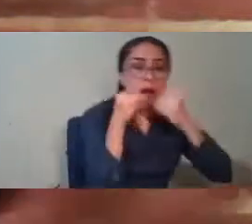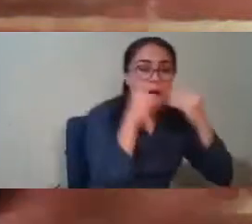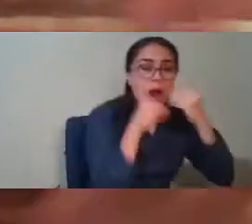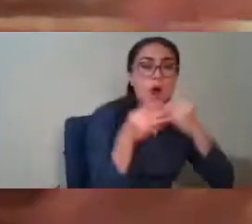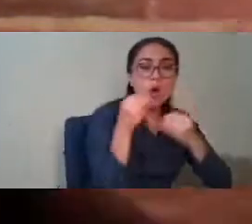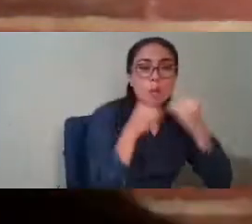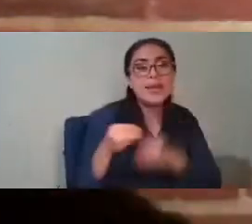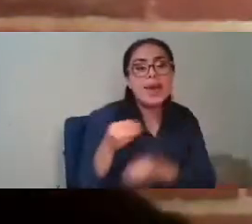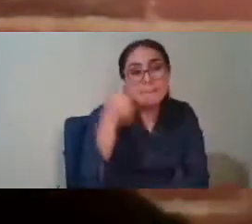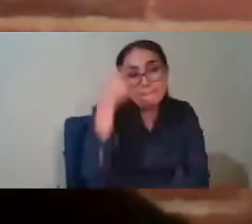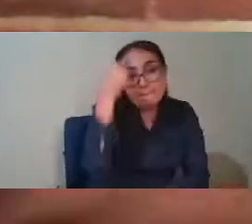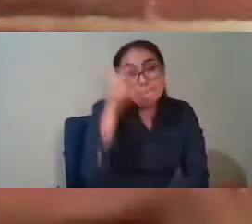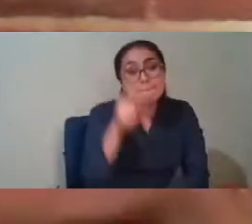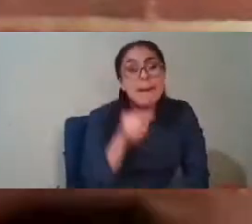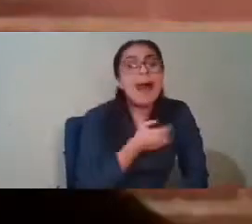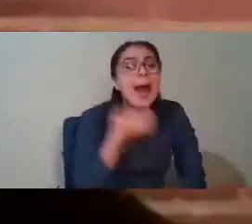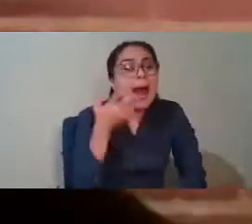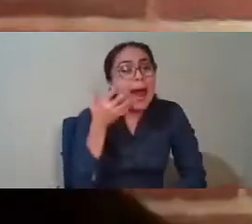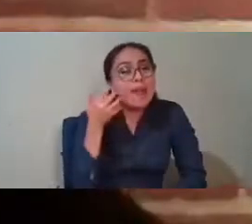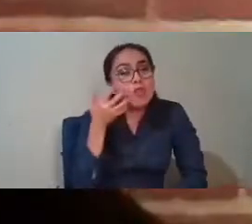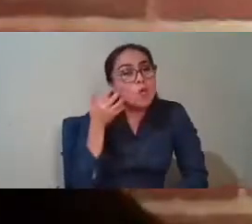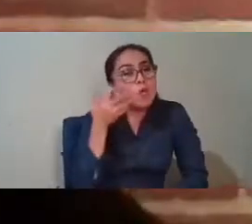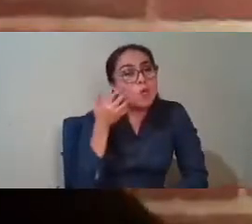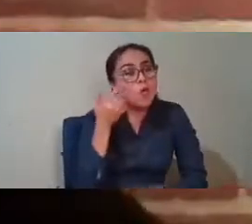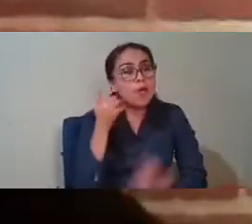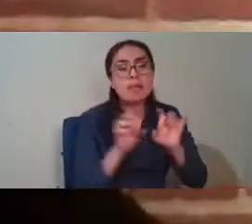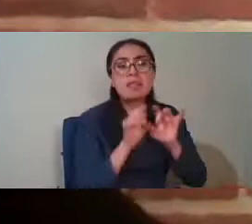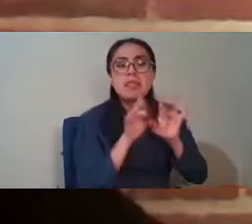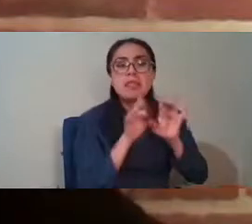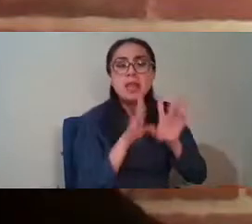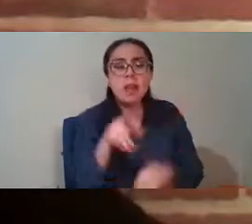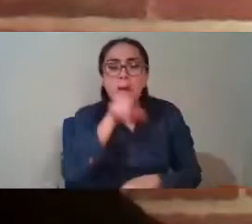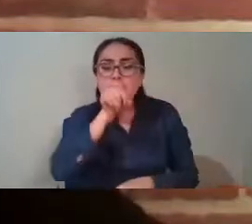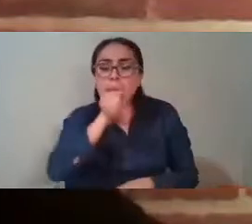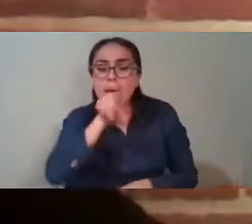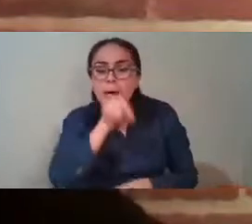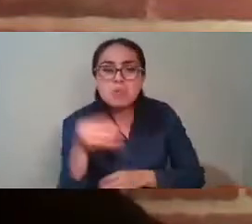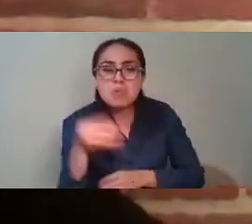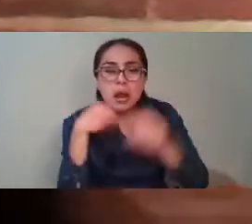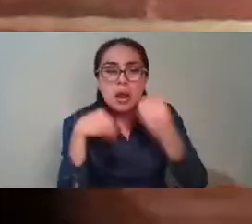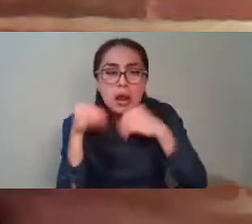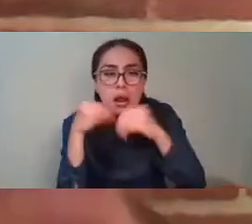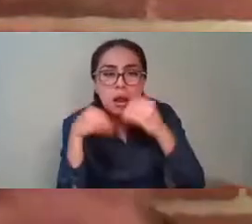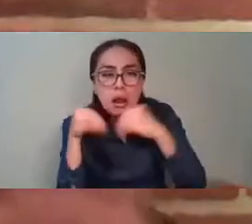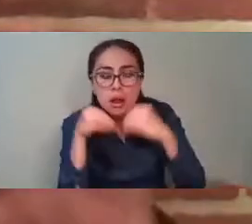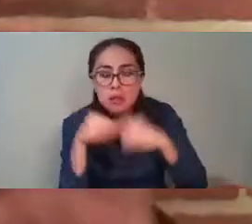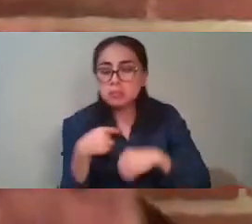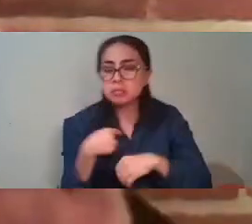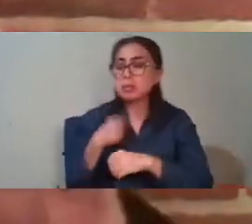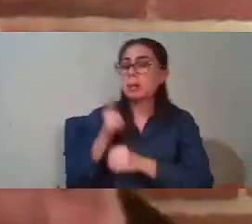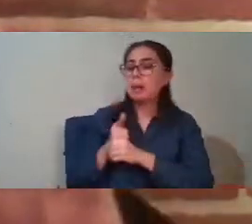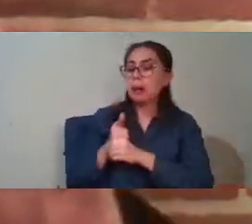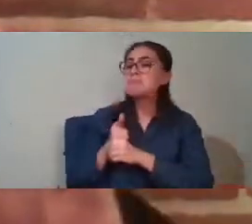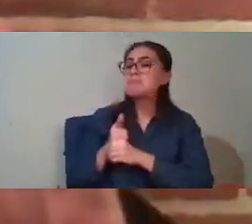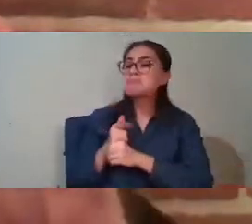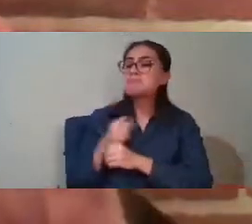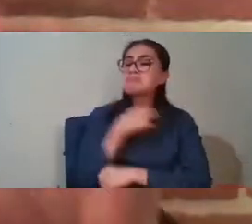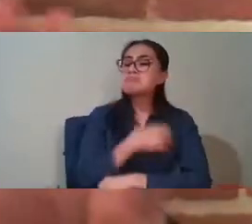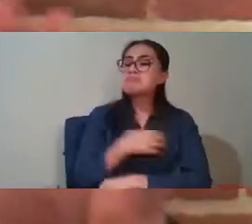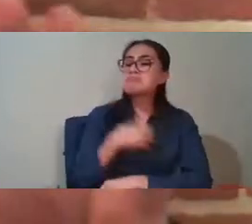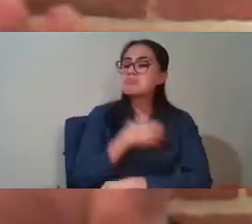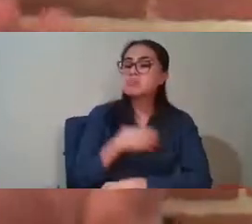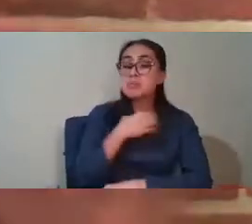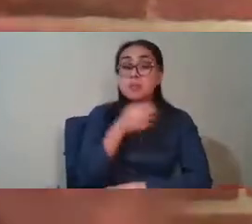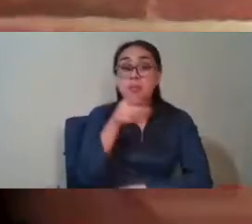otro lugar aparte y se llena de pájaros, cosa que yo disfruto extraordinariamente. Pero hay uno en particular que me